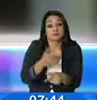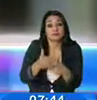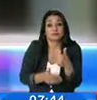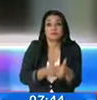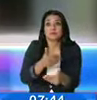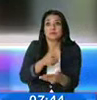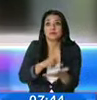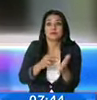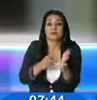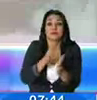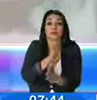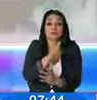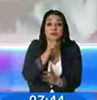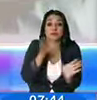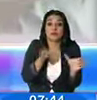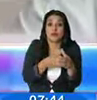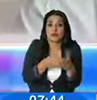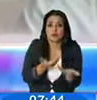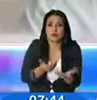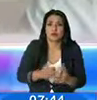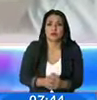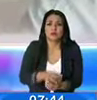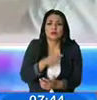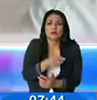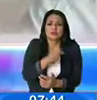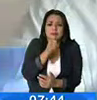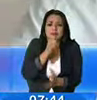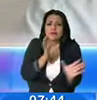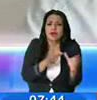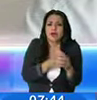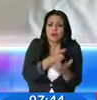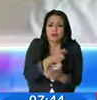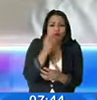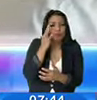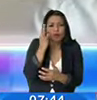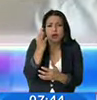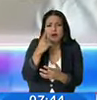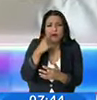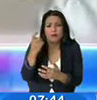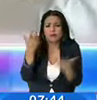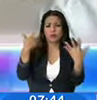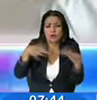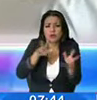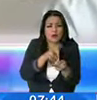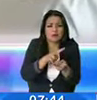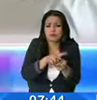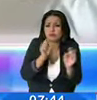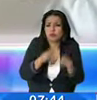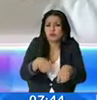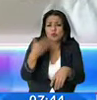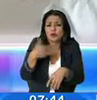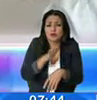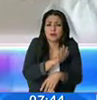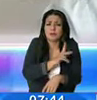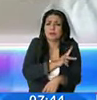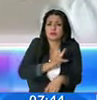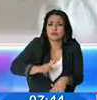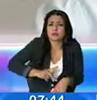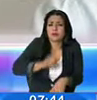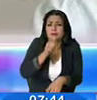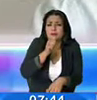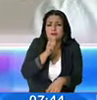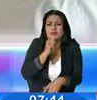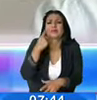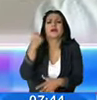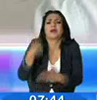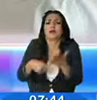por violación a la intimidad. Es decir, un acto íntimo que puede tenerlo cualquiera. Y este no es el escenario para ese